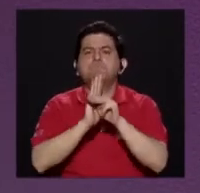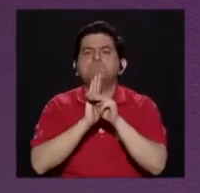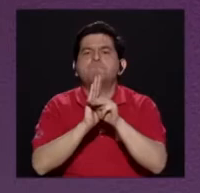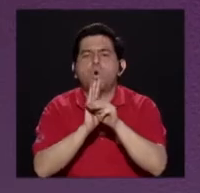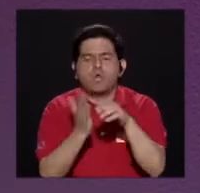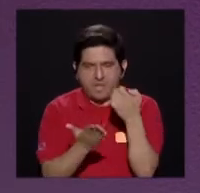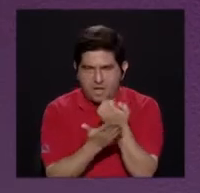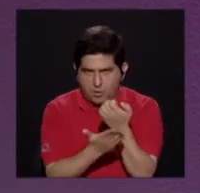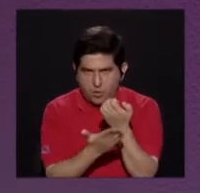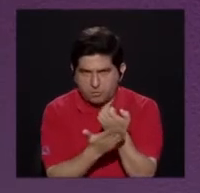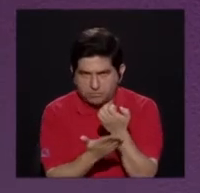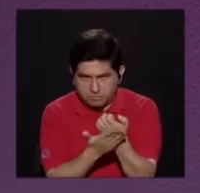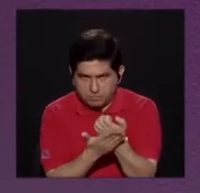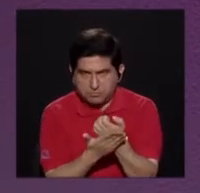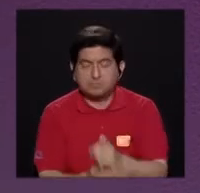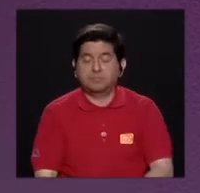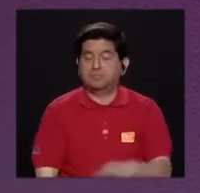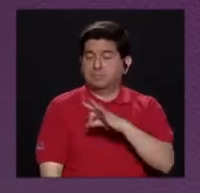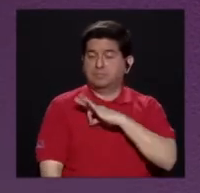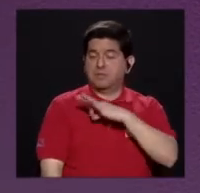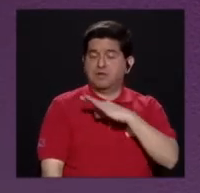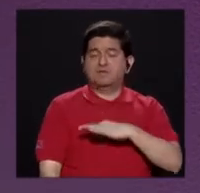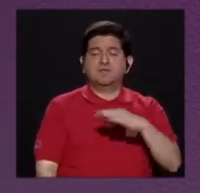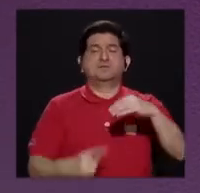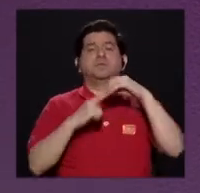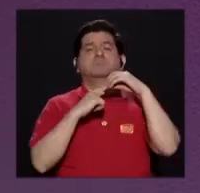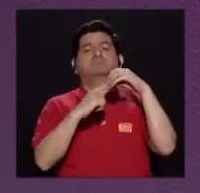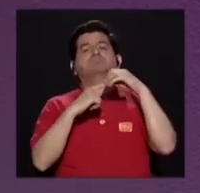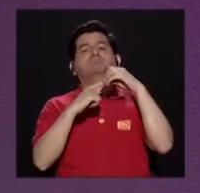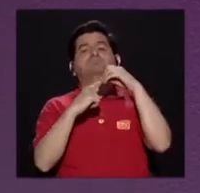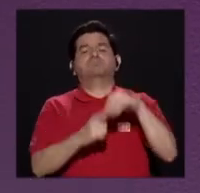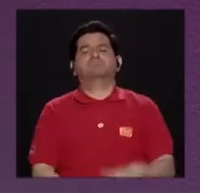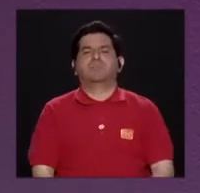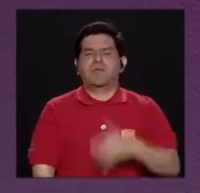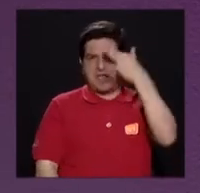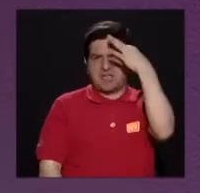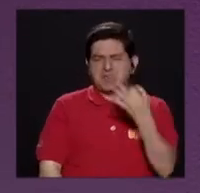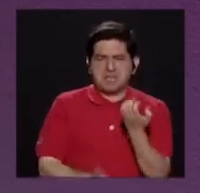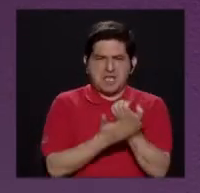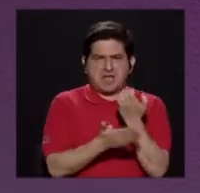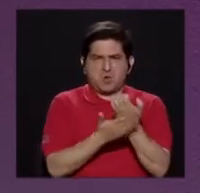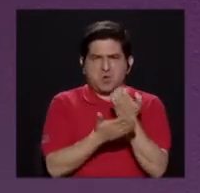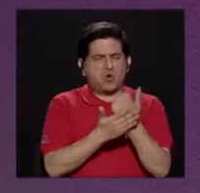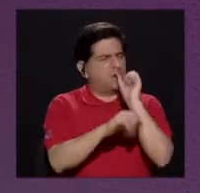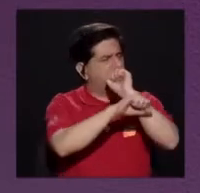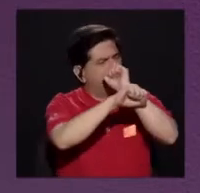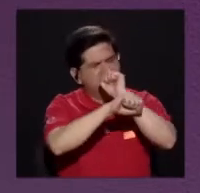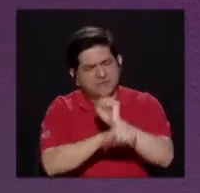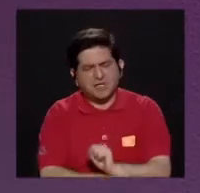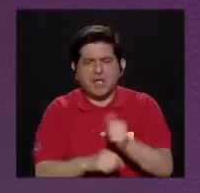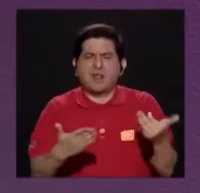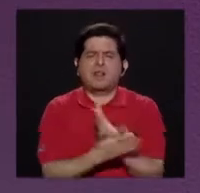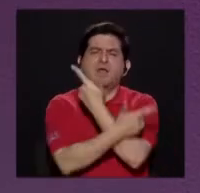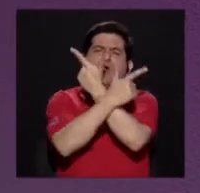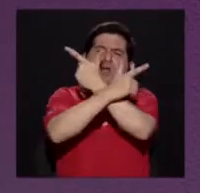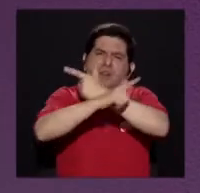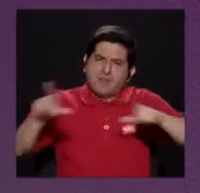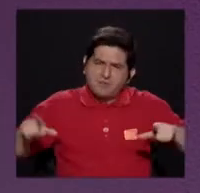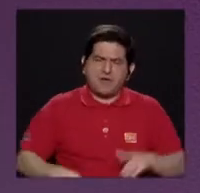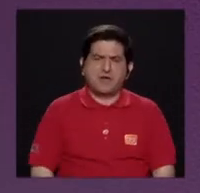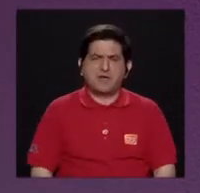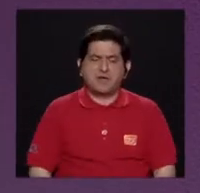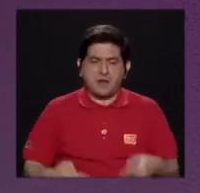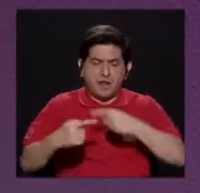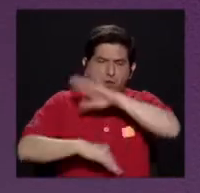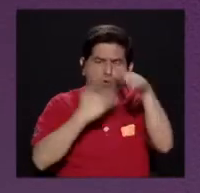digamos, económico, favorece fundamentalmente posiciones de una economía muy tradicional, neoliberal, contra